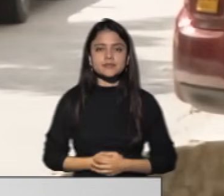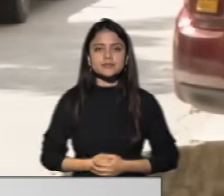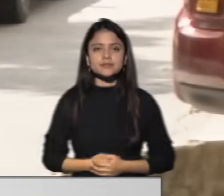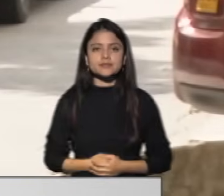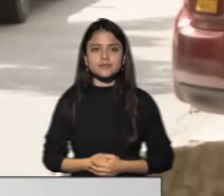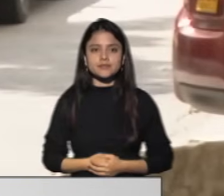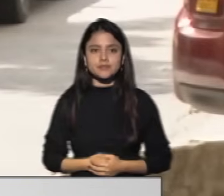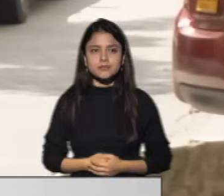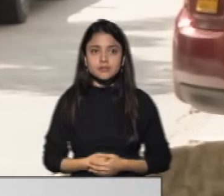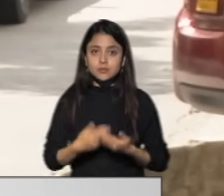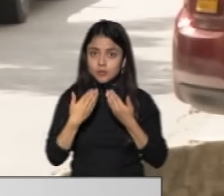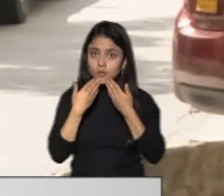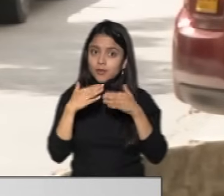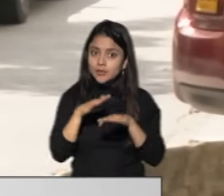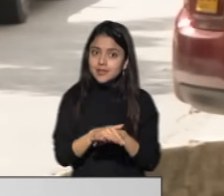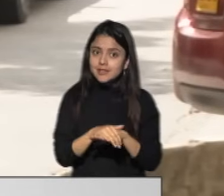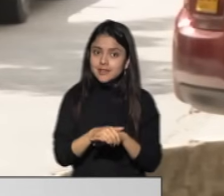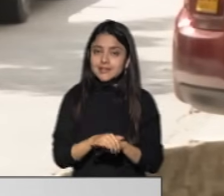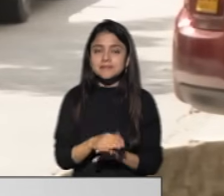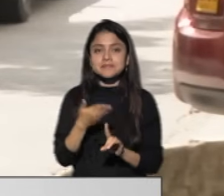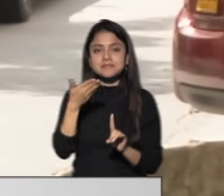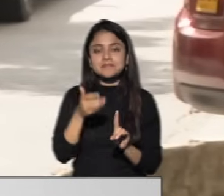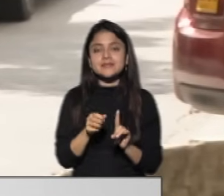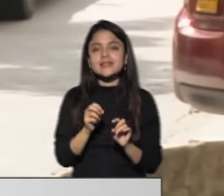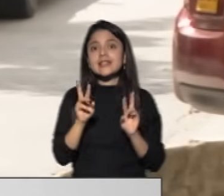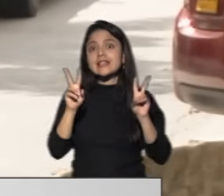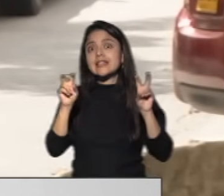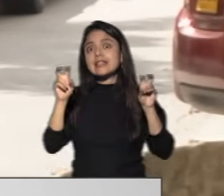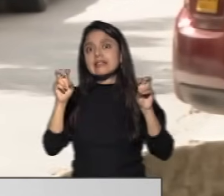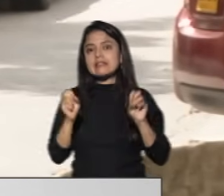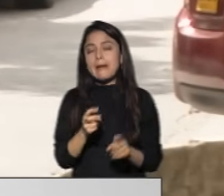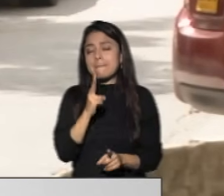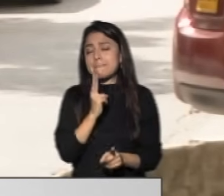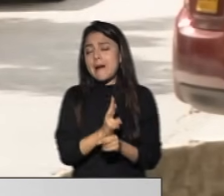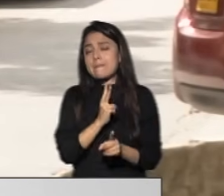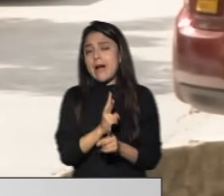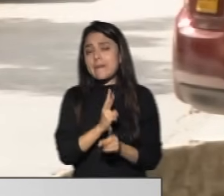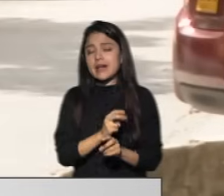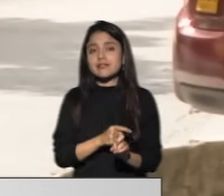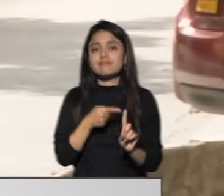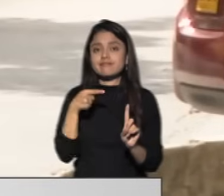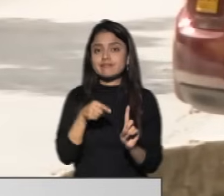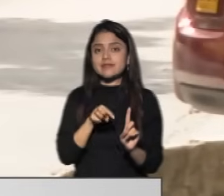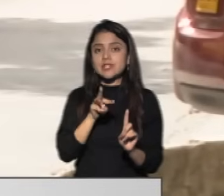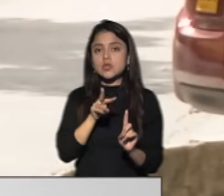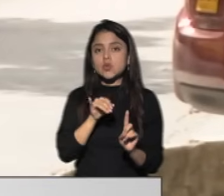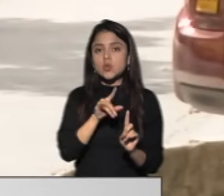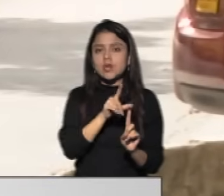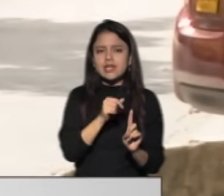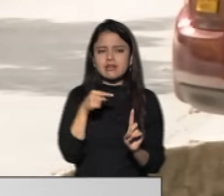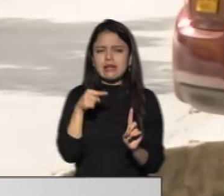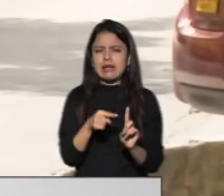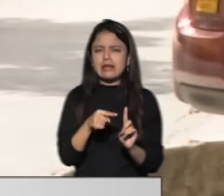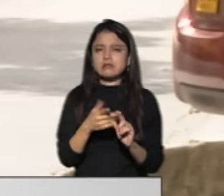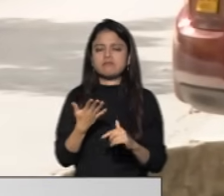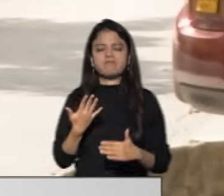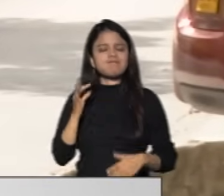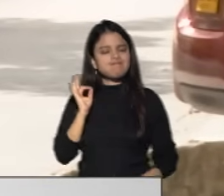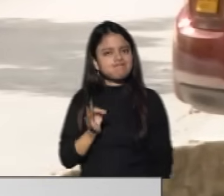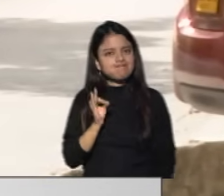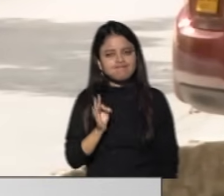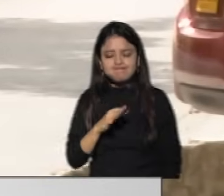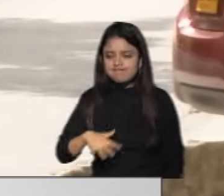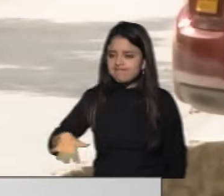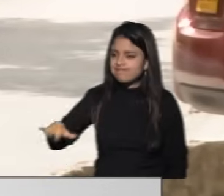Muchas gracias, muy buenas tardes. Es alias Willy, el peligroso delincuente que tenía azotados a supermercados en el